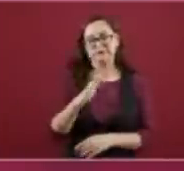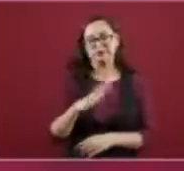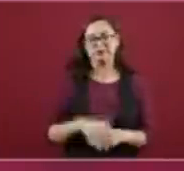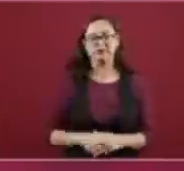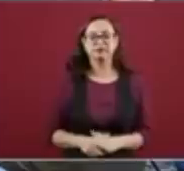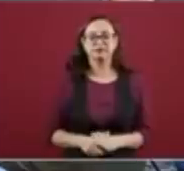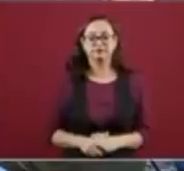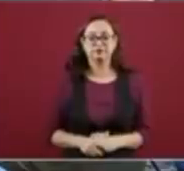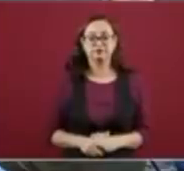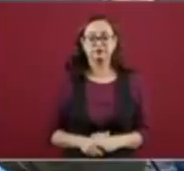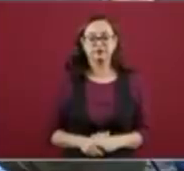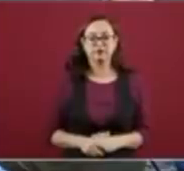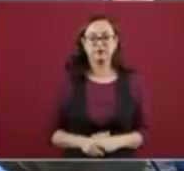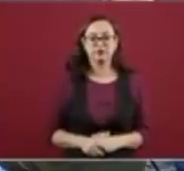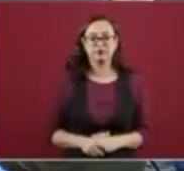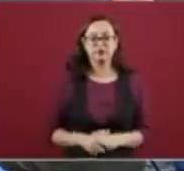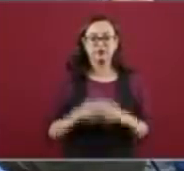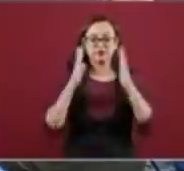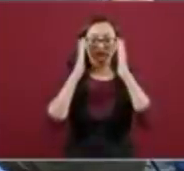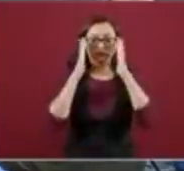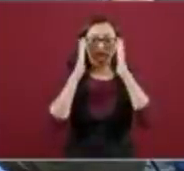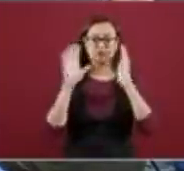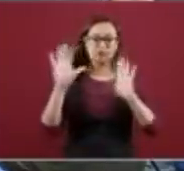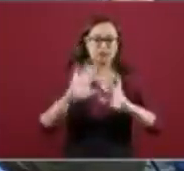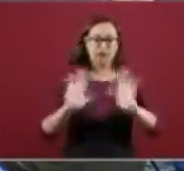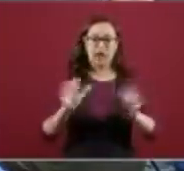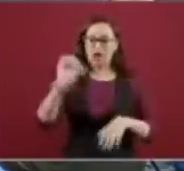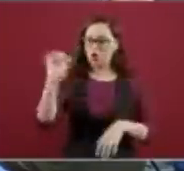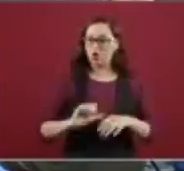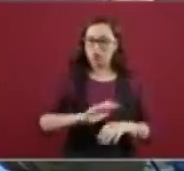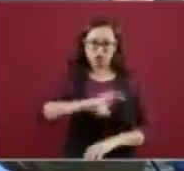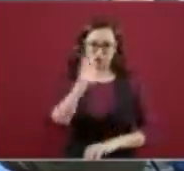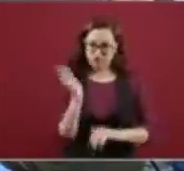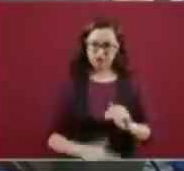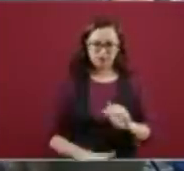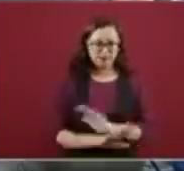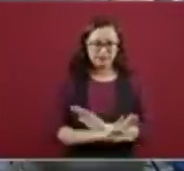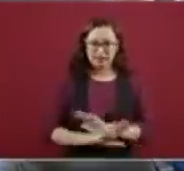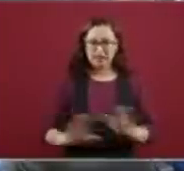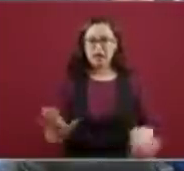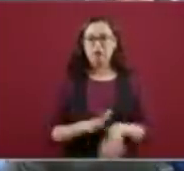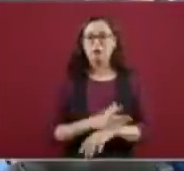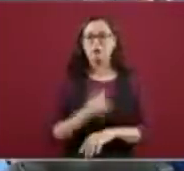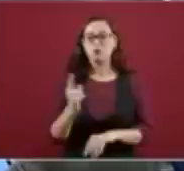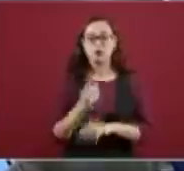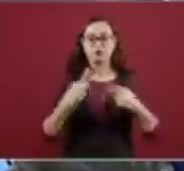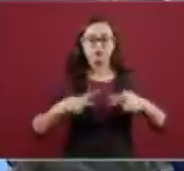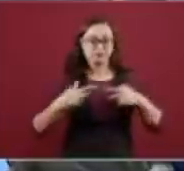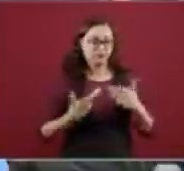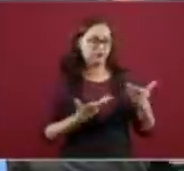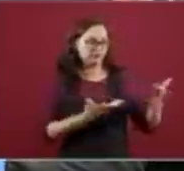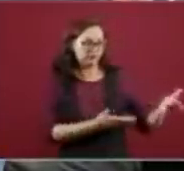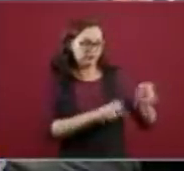terminar la conferencia de hoy, porque nuestros invitados,